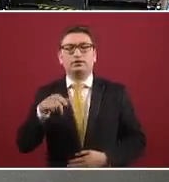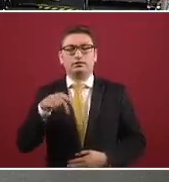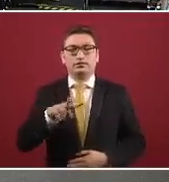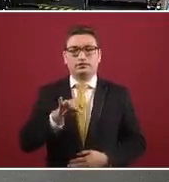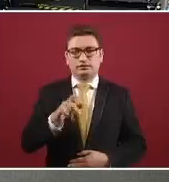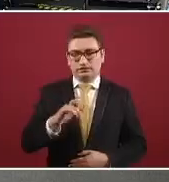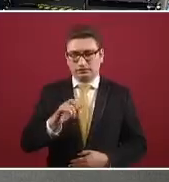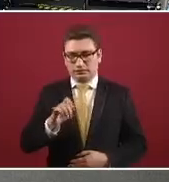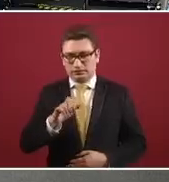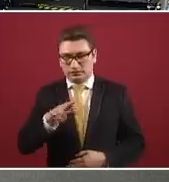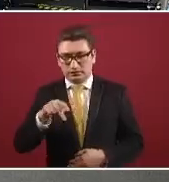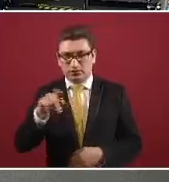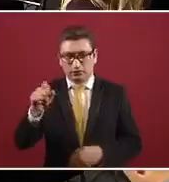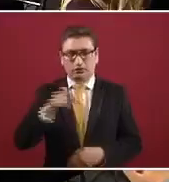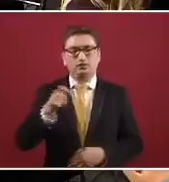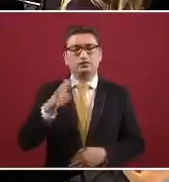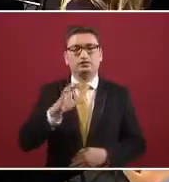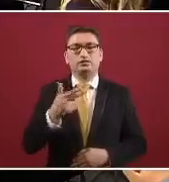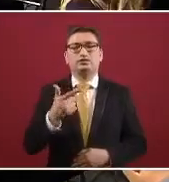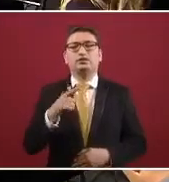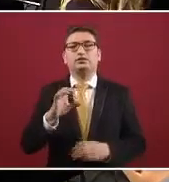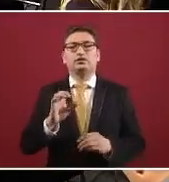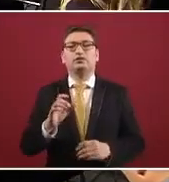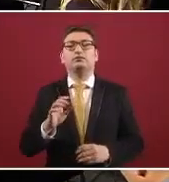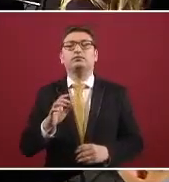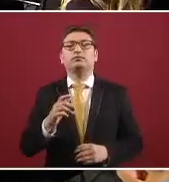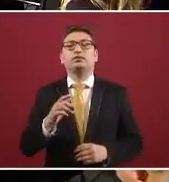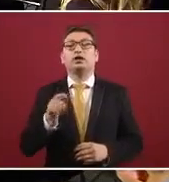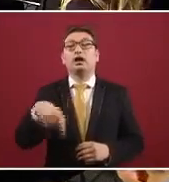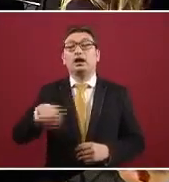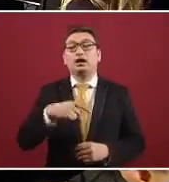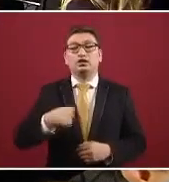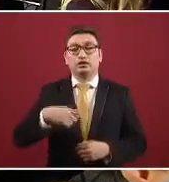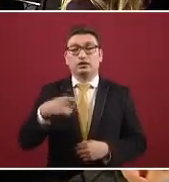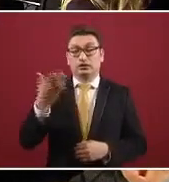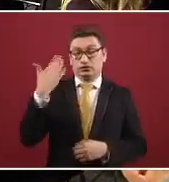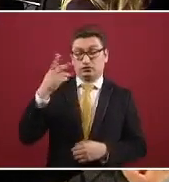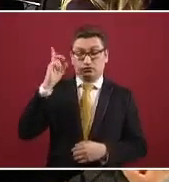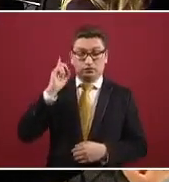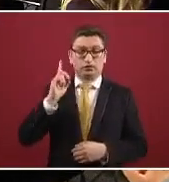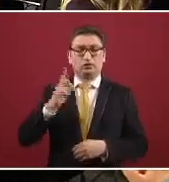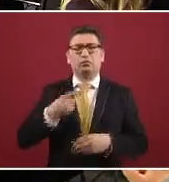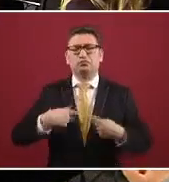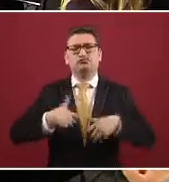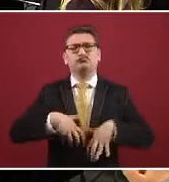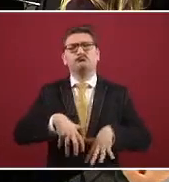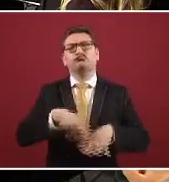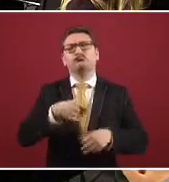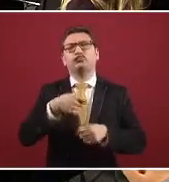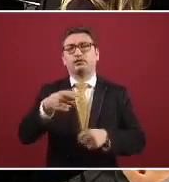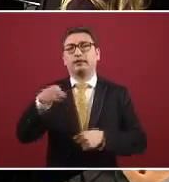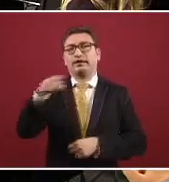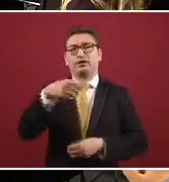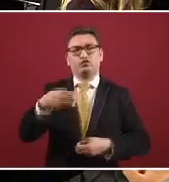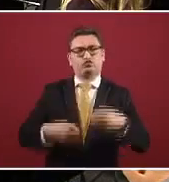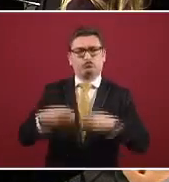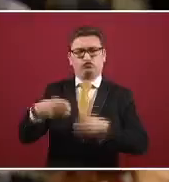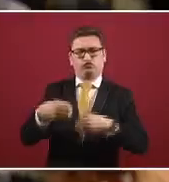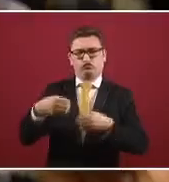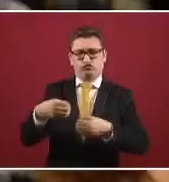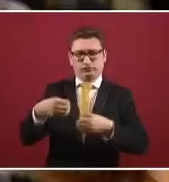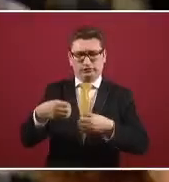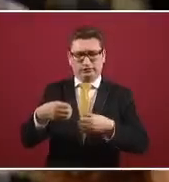Chicago. Presidente, el pasado domingo marcharon de manera pacífica miles de personas contra jueces